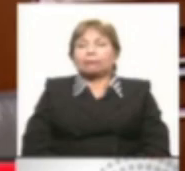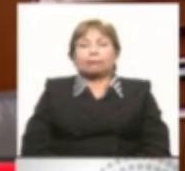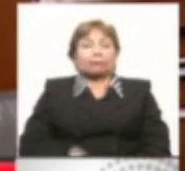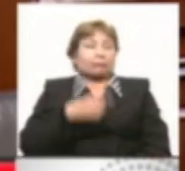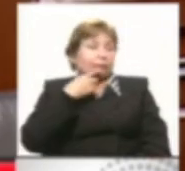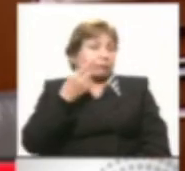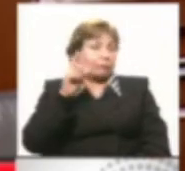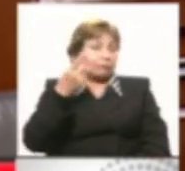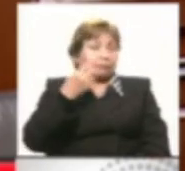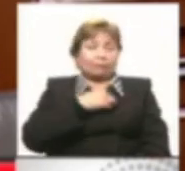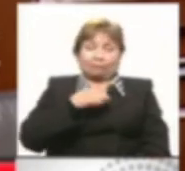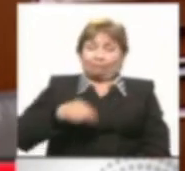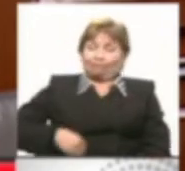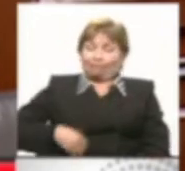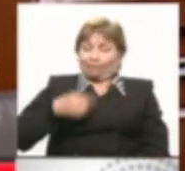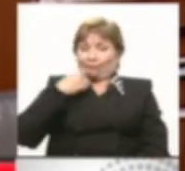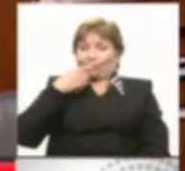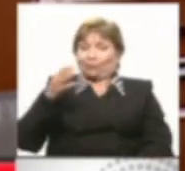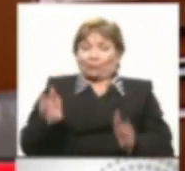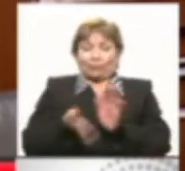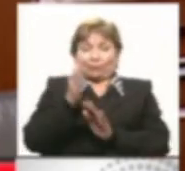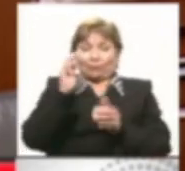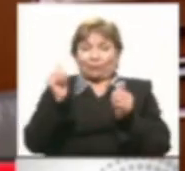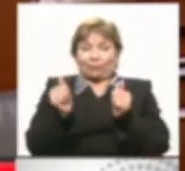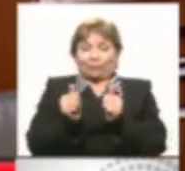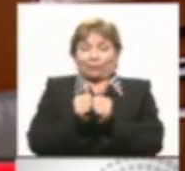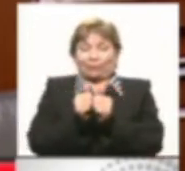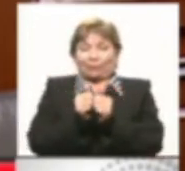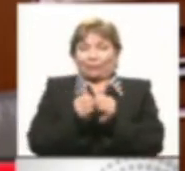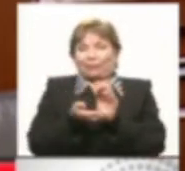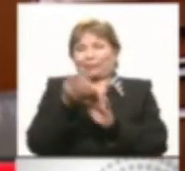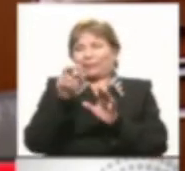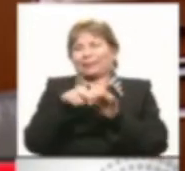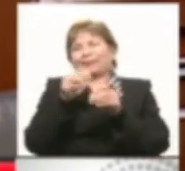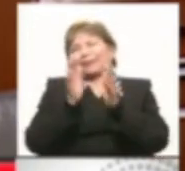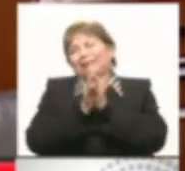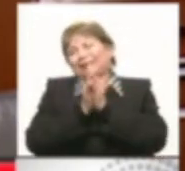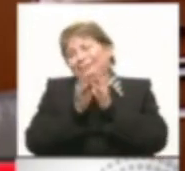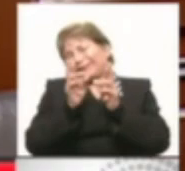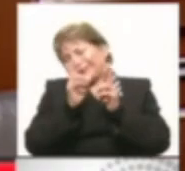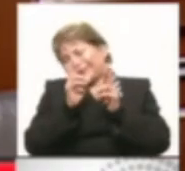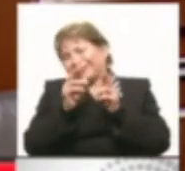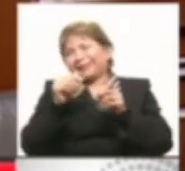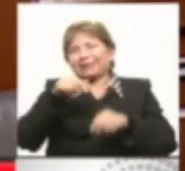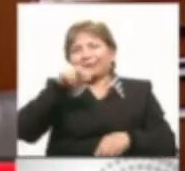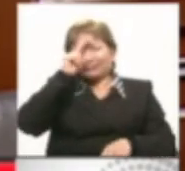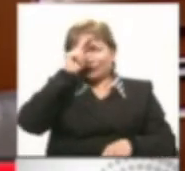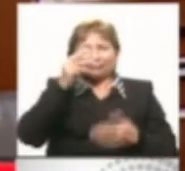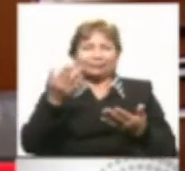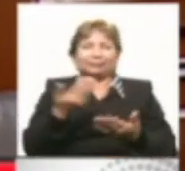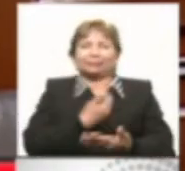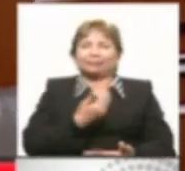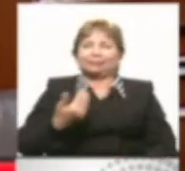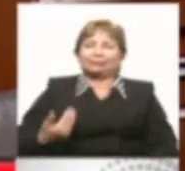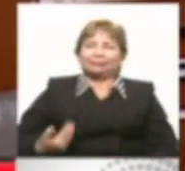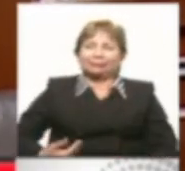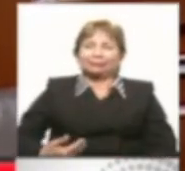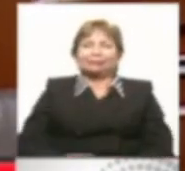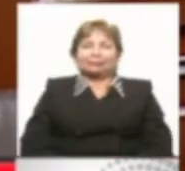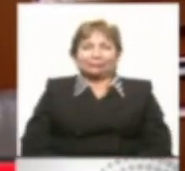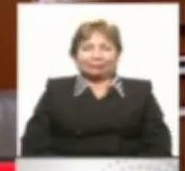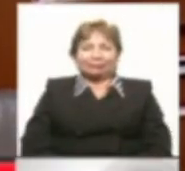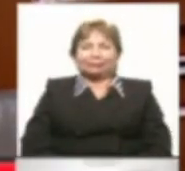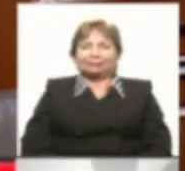Usted le dice a su primer ministro, tendríamos que irnos juntos. Un gran favor le harían al país y al gobierno.